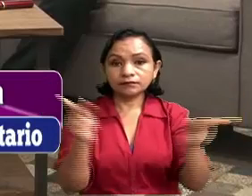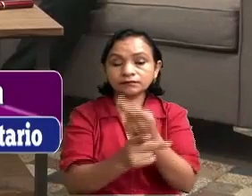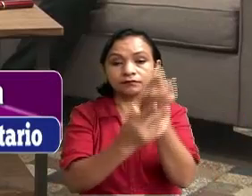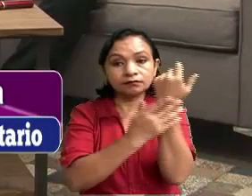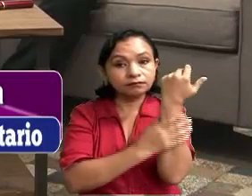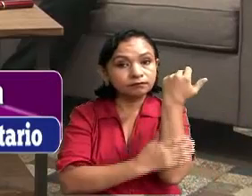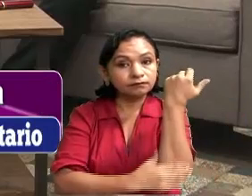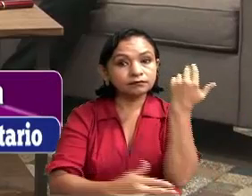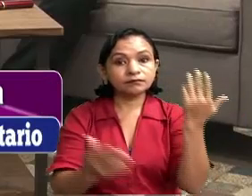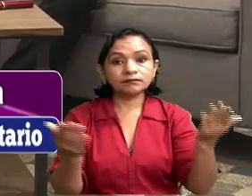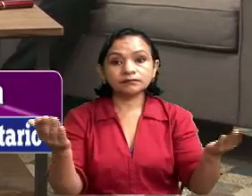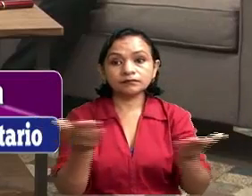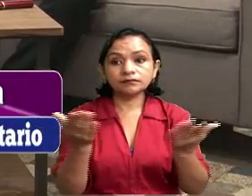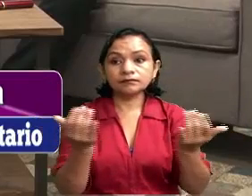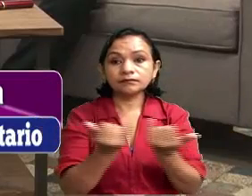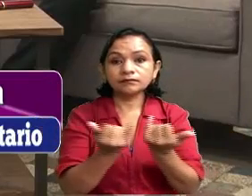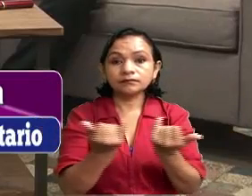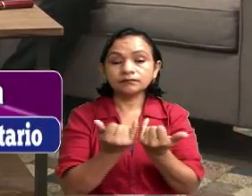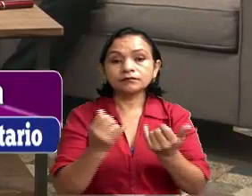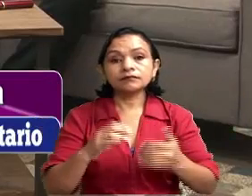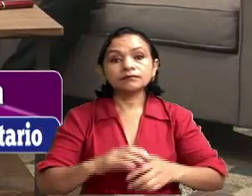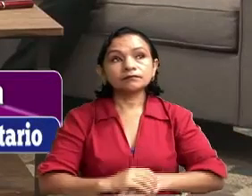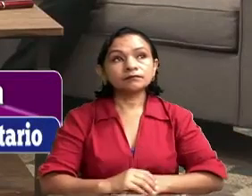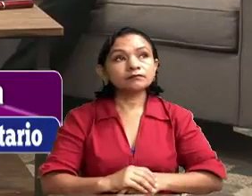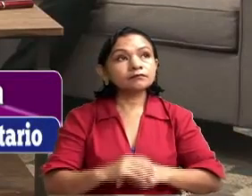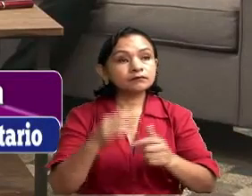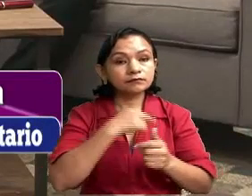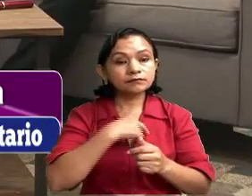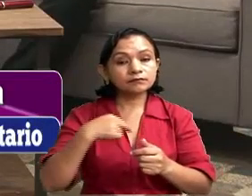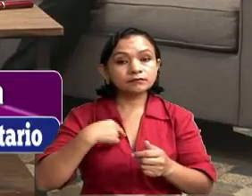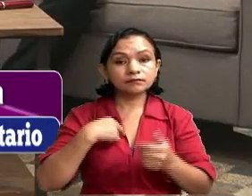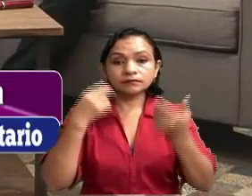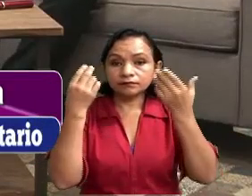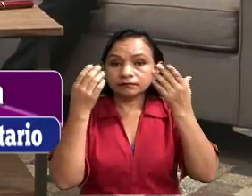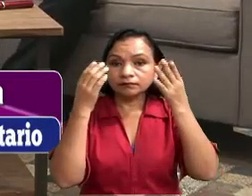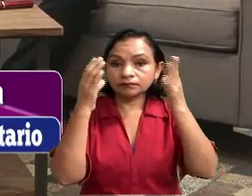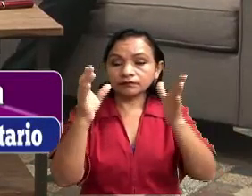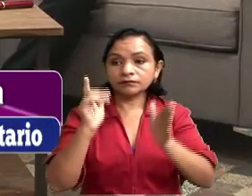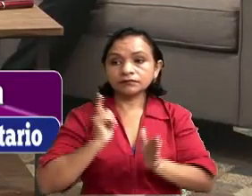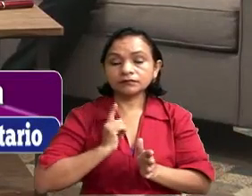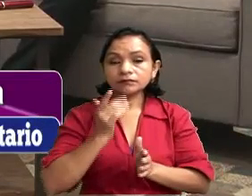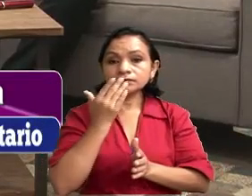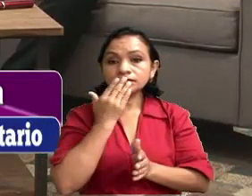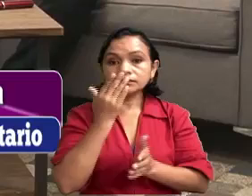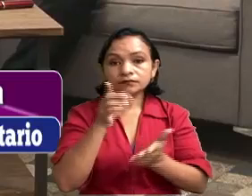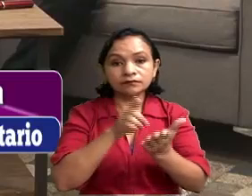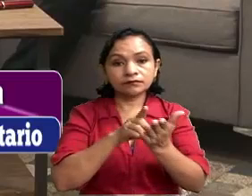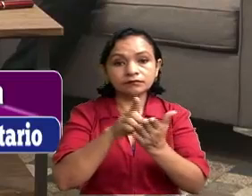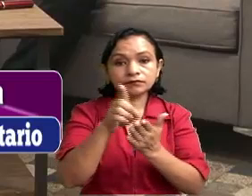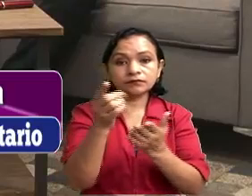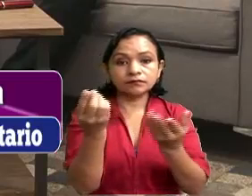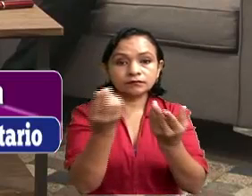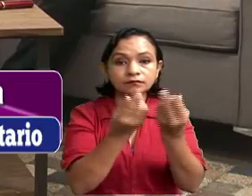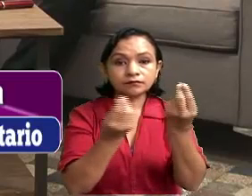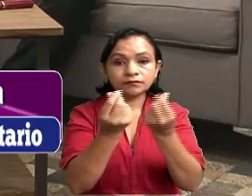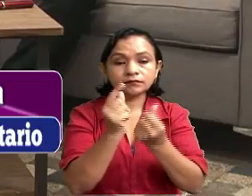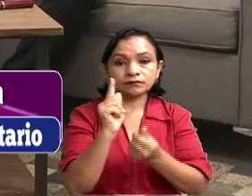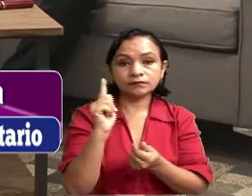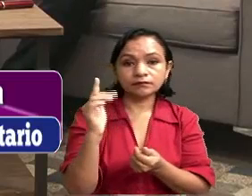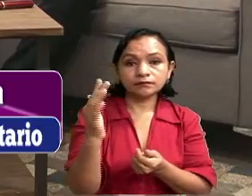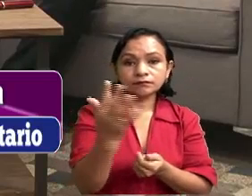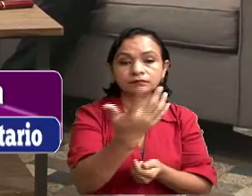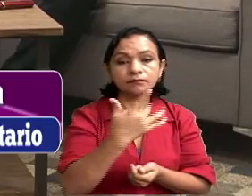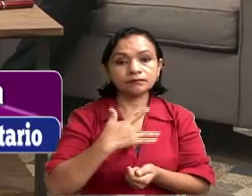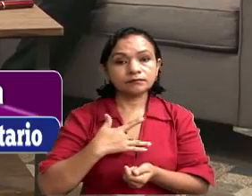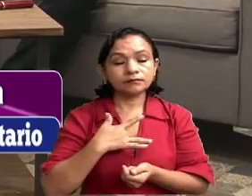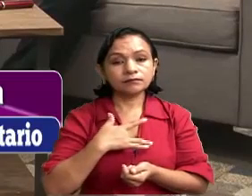y además también generar recursos para retomar el buen rumbo de la economía. Para todo eso